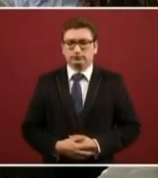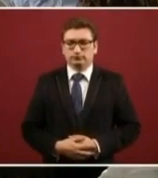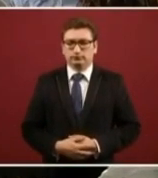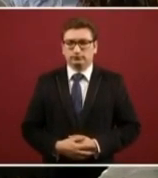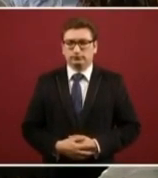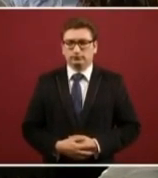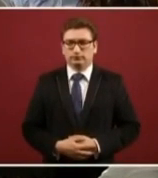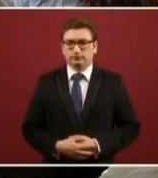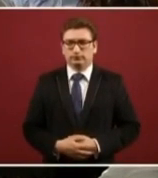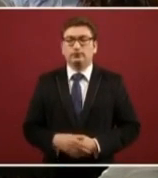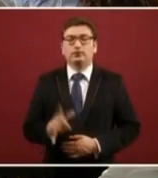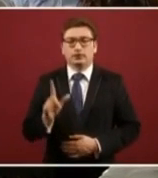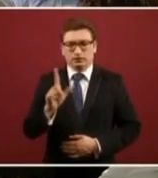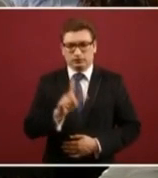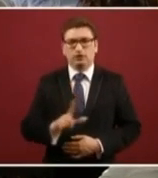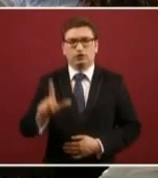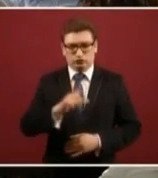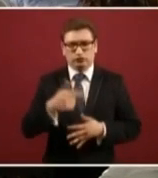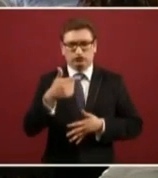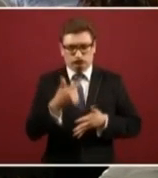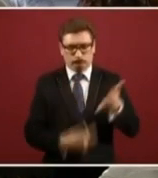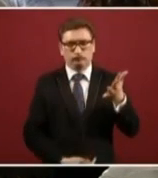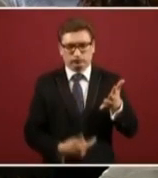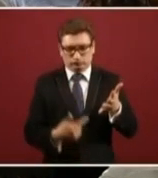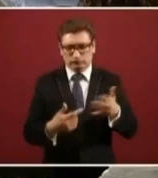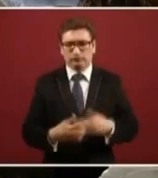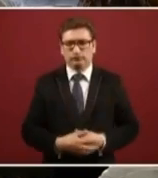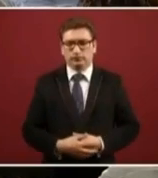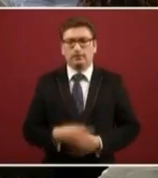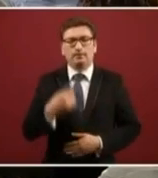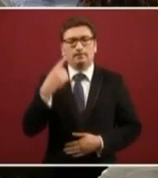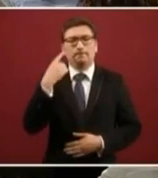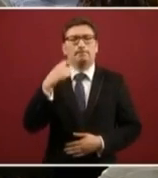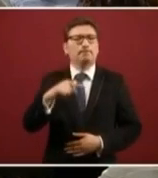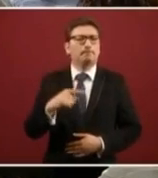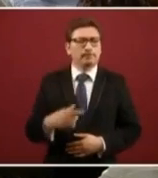municipio por municipio. El lunes está el padrón. Para que